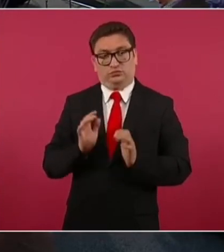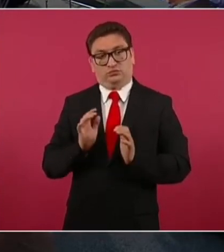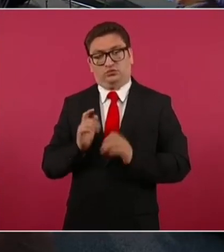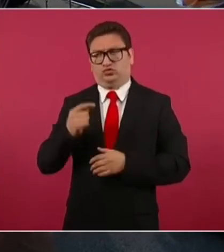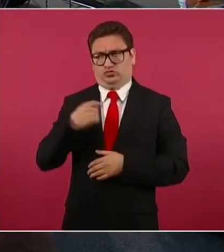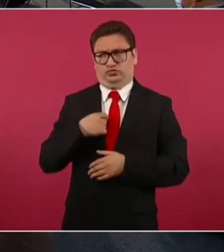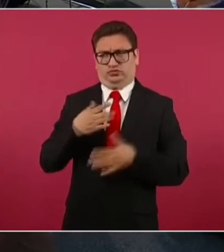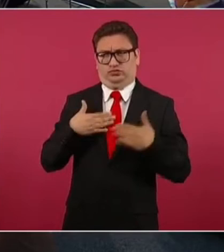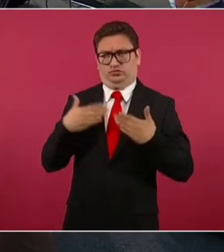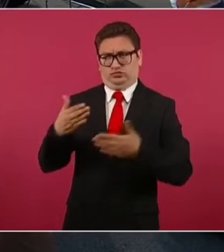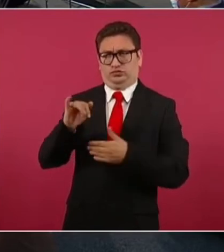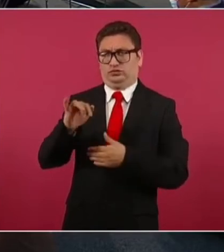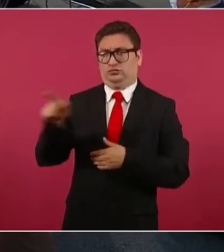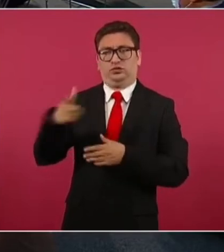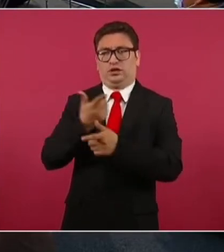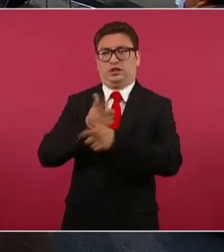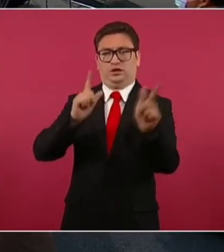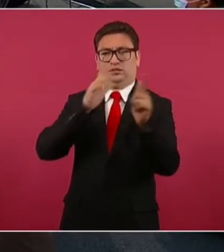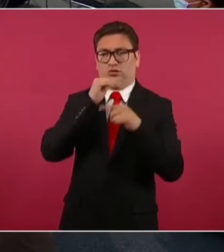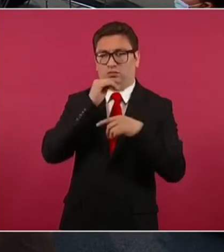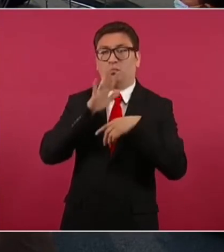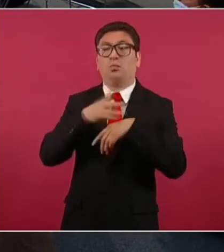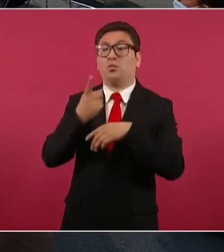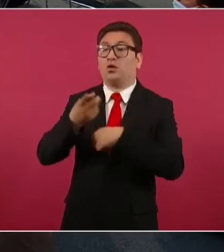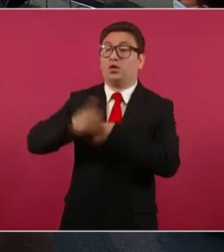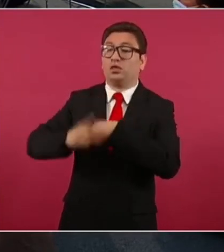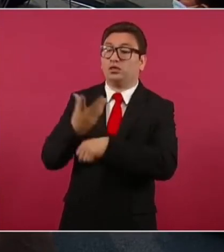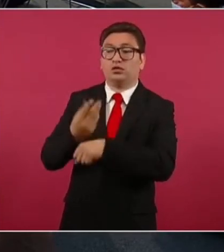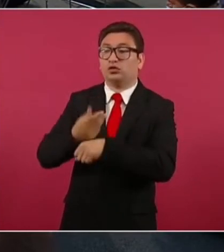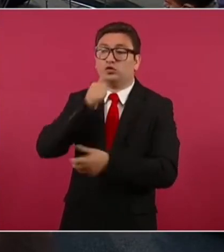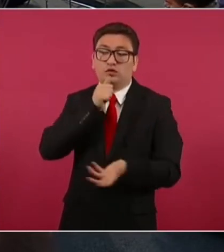no pueden liberarlo si no repara el daño.